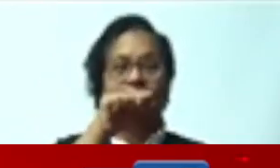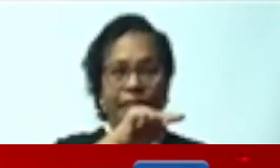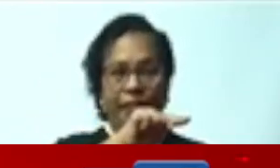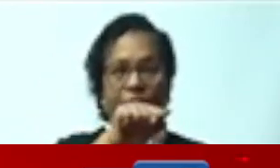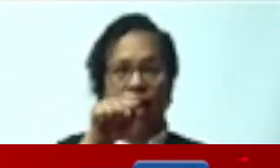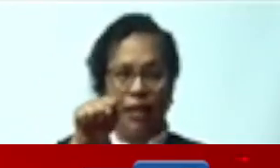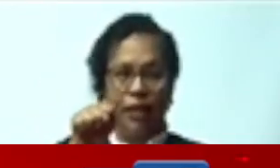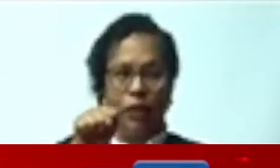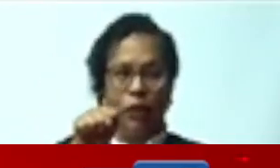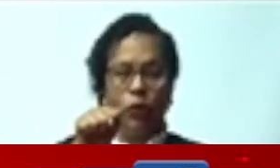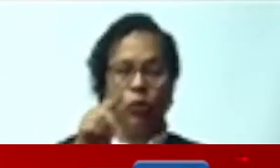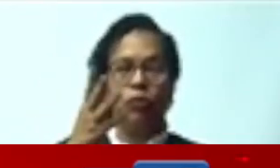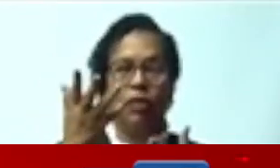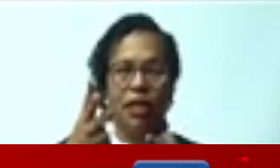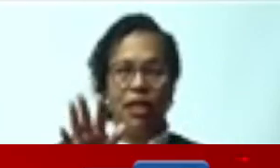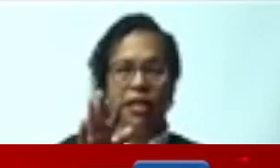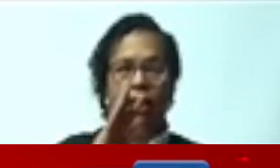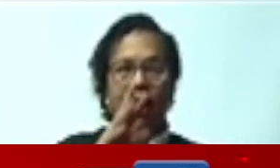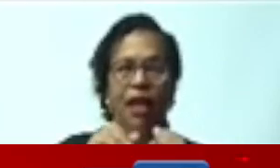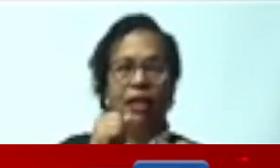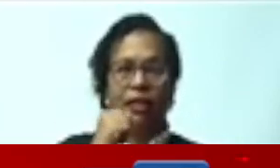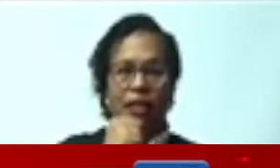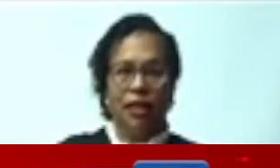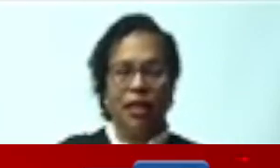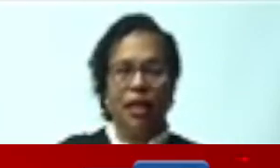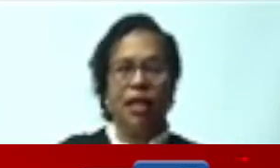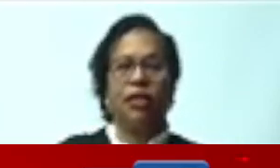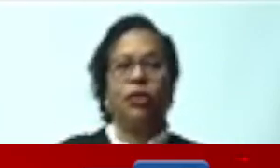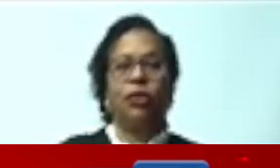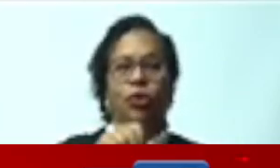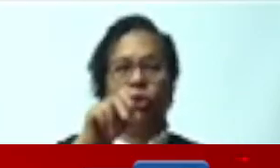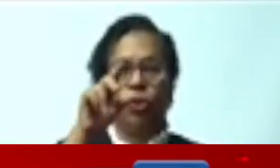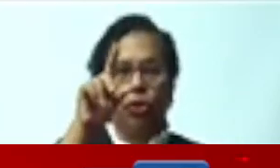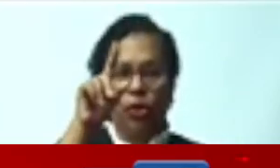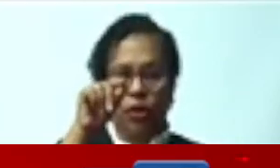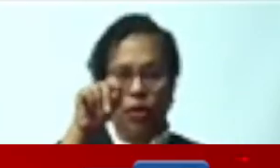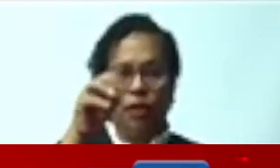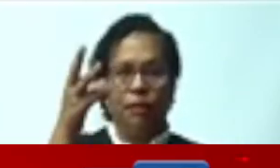año 2016 hasta el 2021.